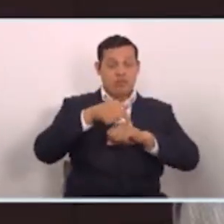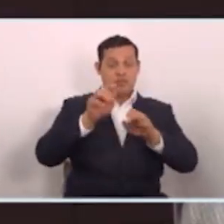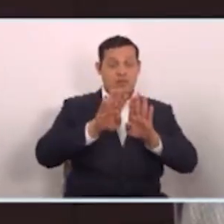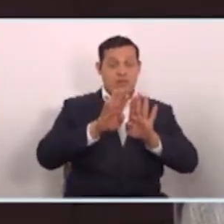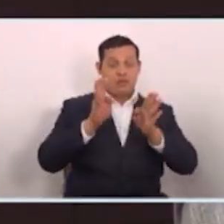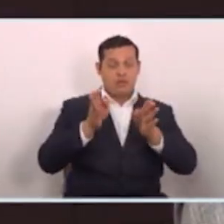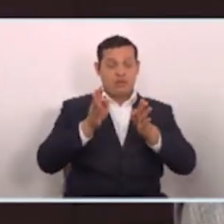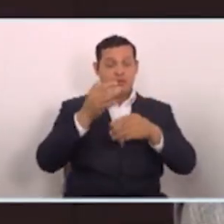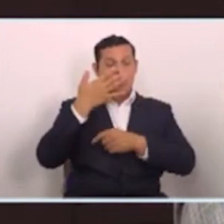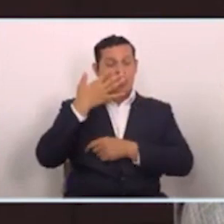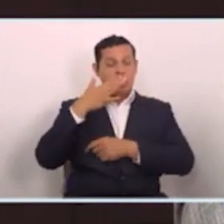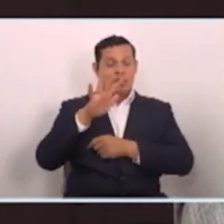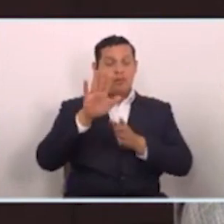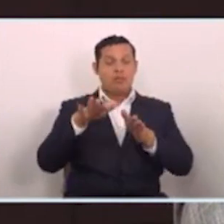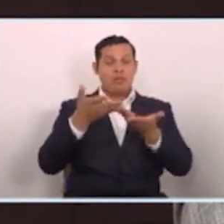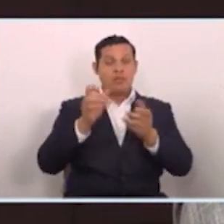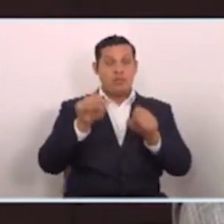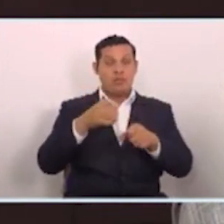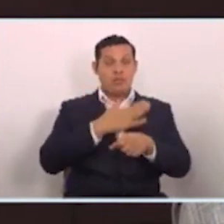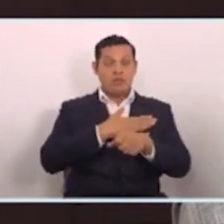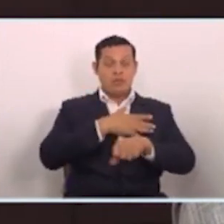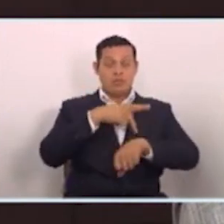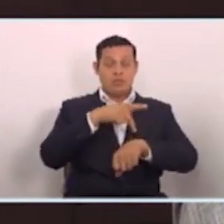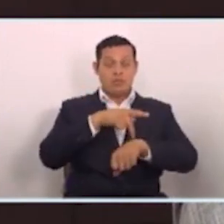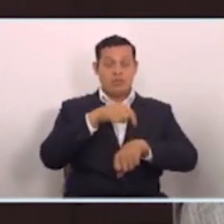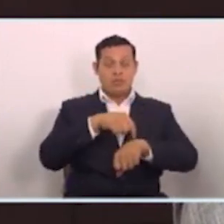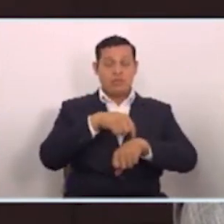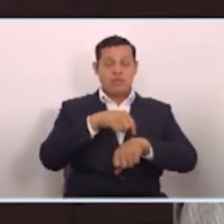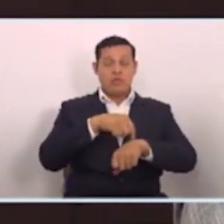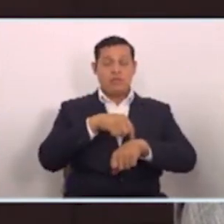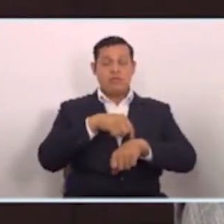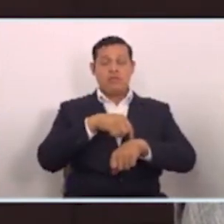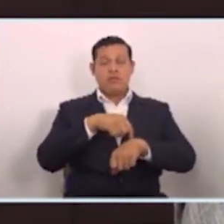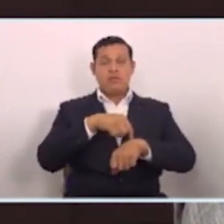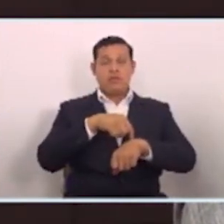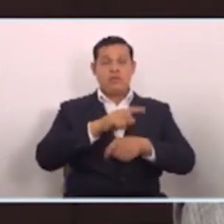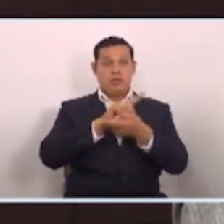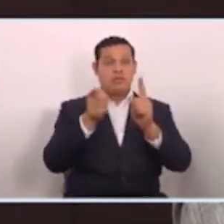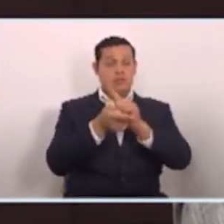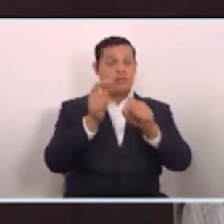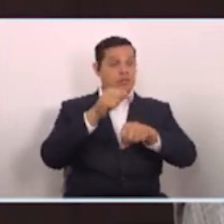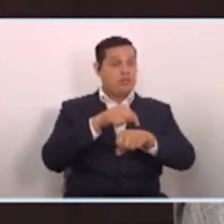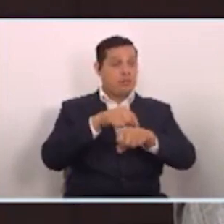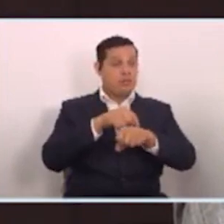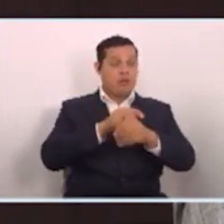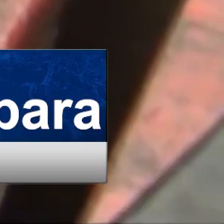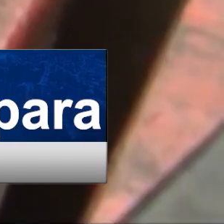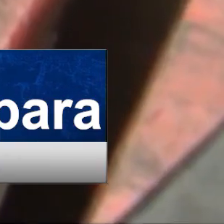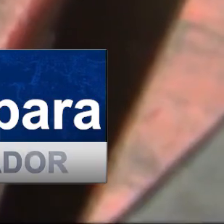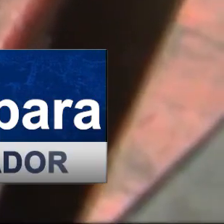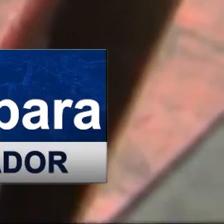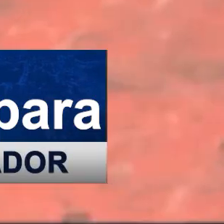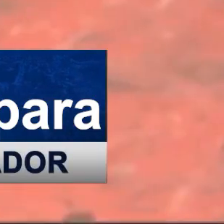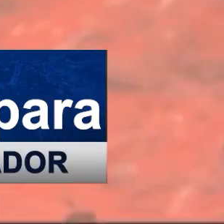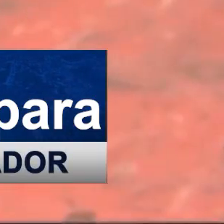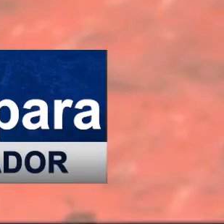destacó la importancia de obtener valoraciones técnicas y expresó sus inquietudes respecto a situaciones específicas como el